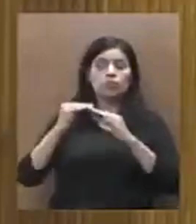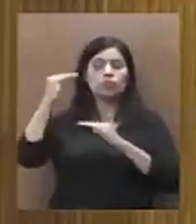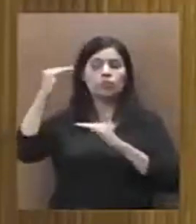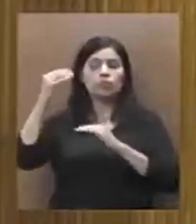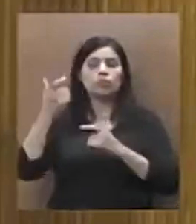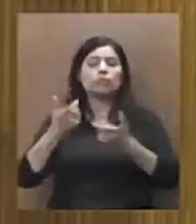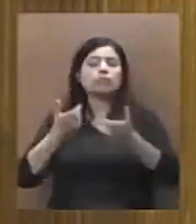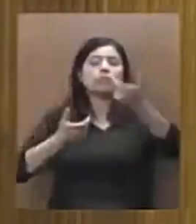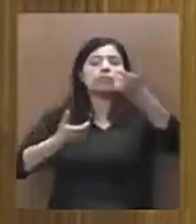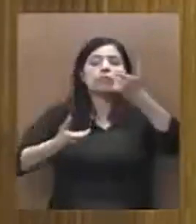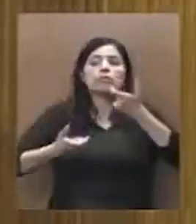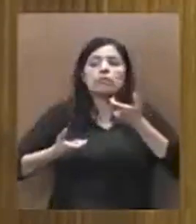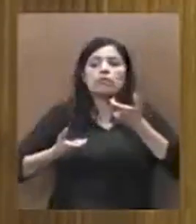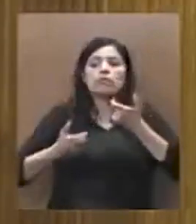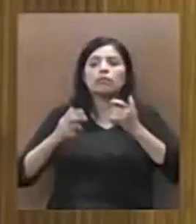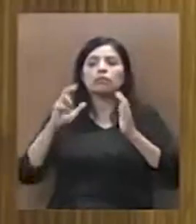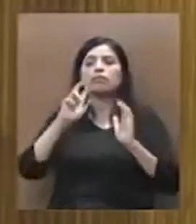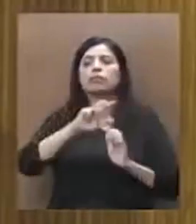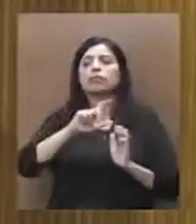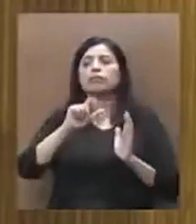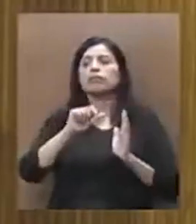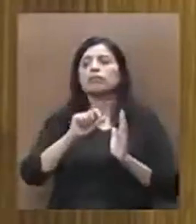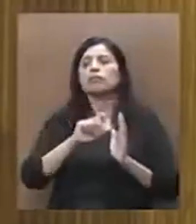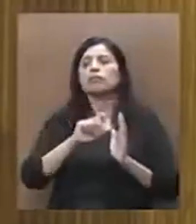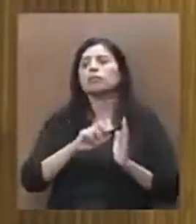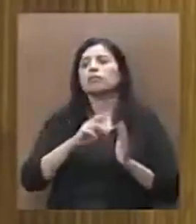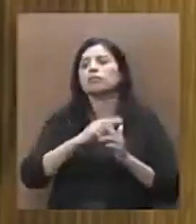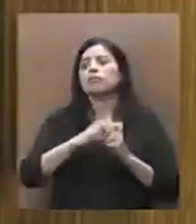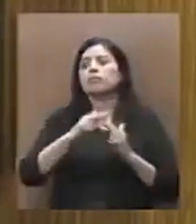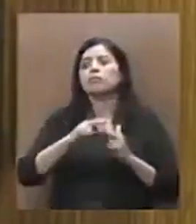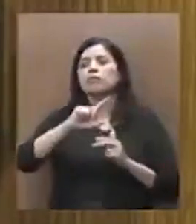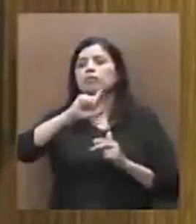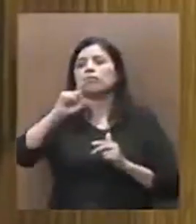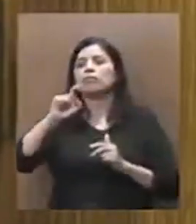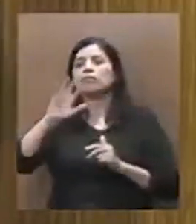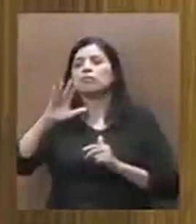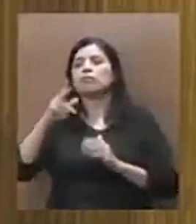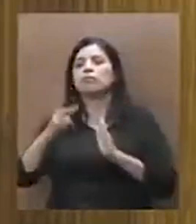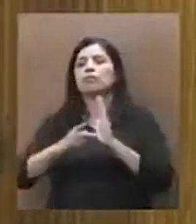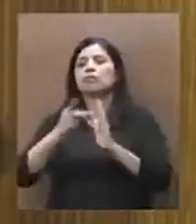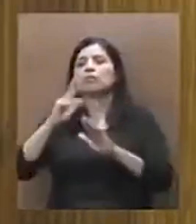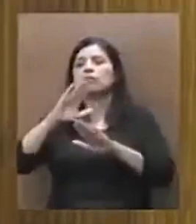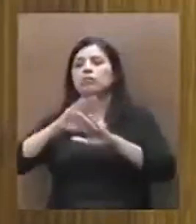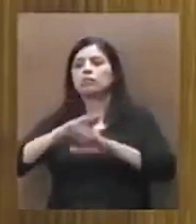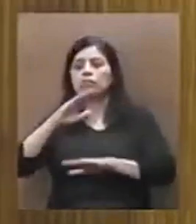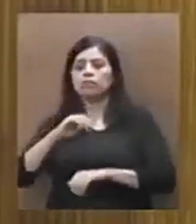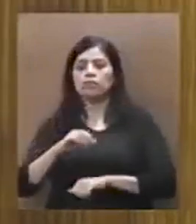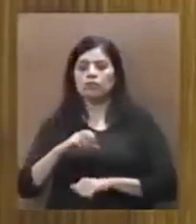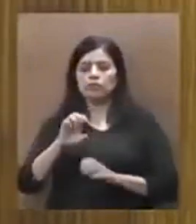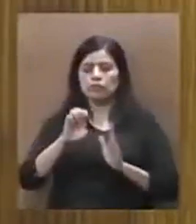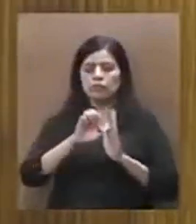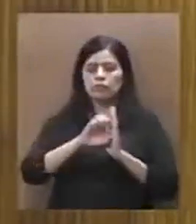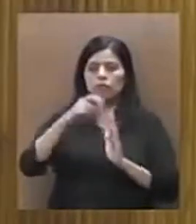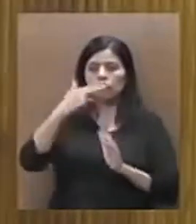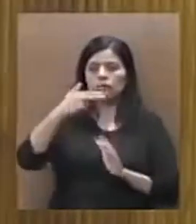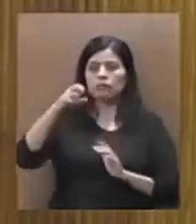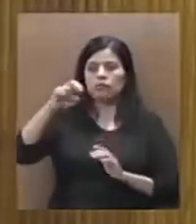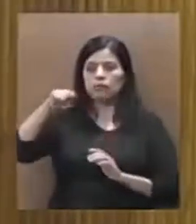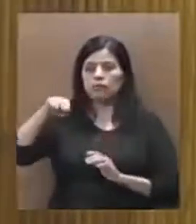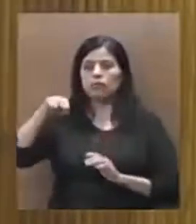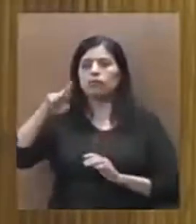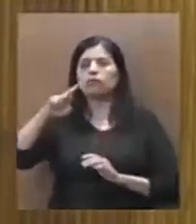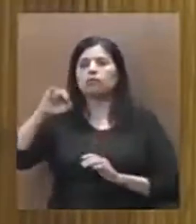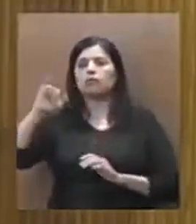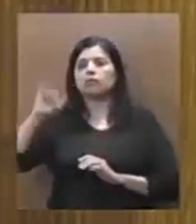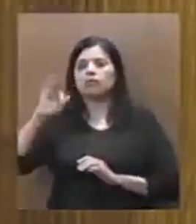ganan hasta ciento cincuenta veces más que los de abajo Henry Ford que